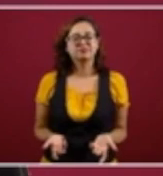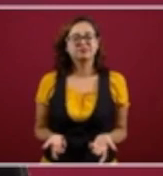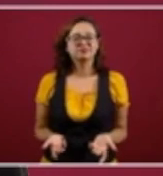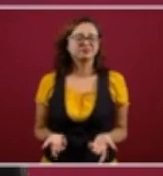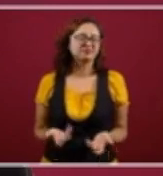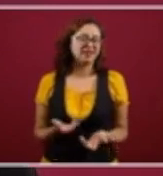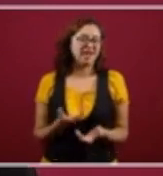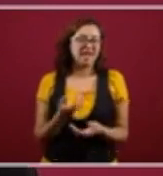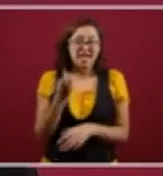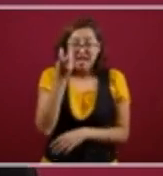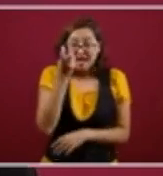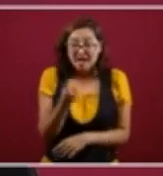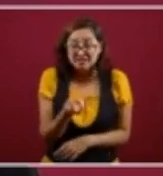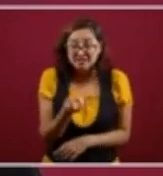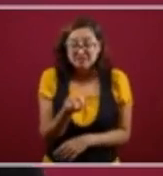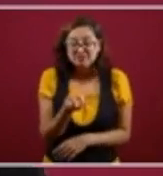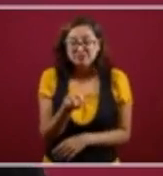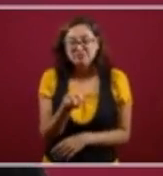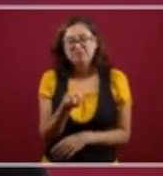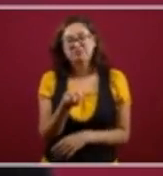Por eso